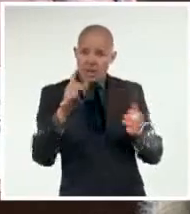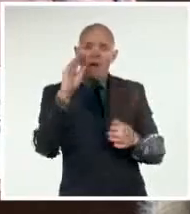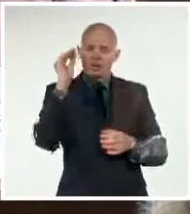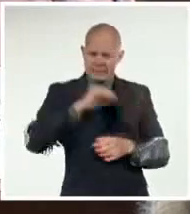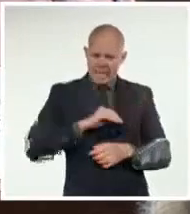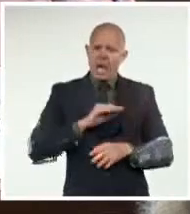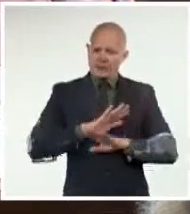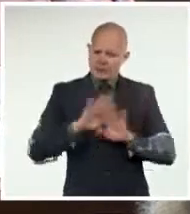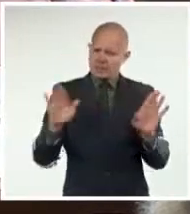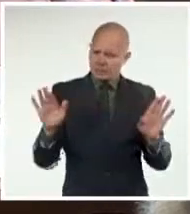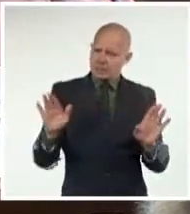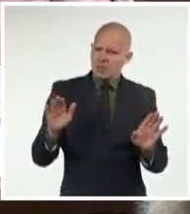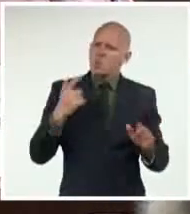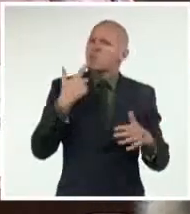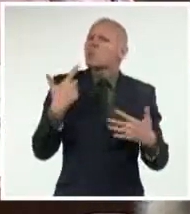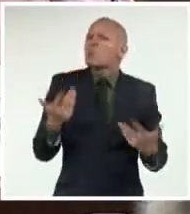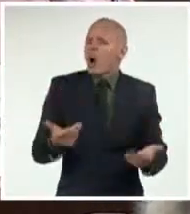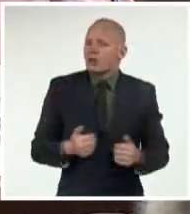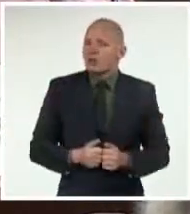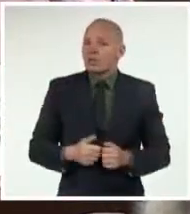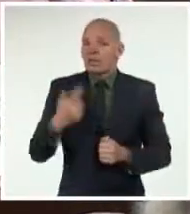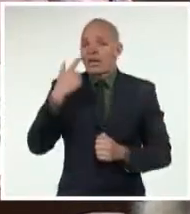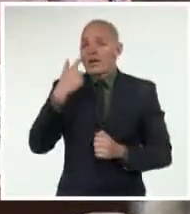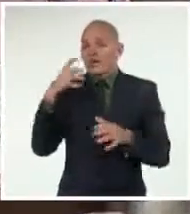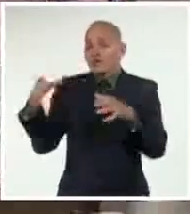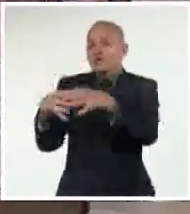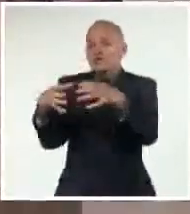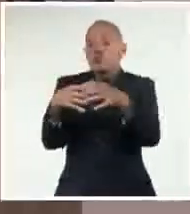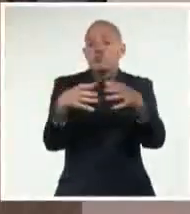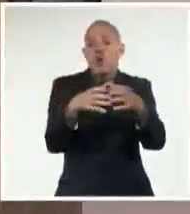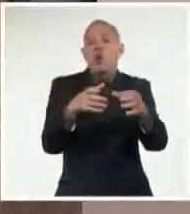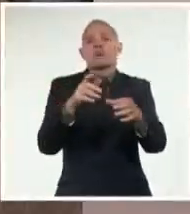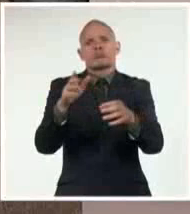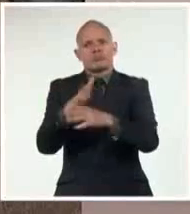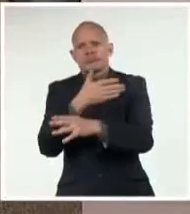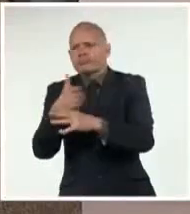mérito histórico de las fuerzas políticas que de manera